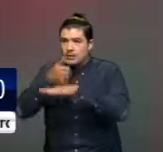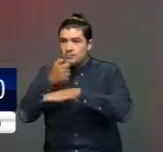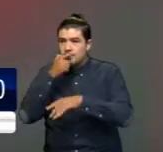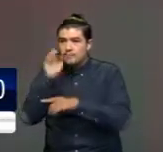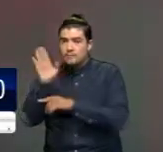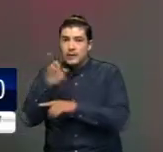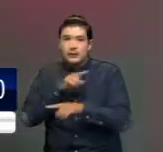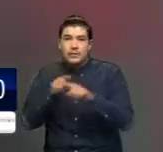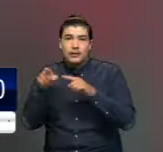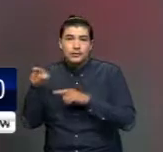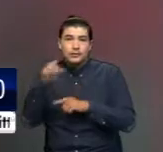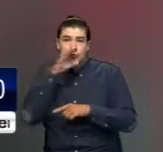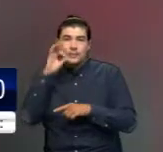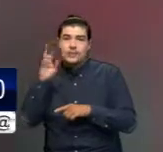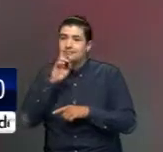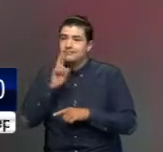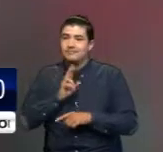nuestro llamado